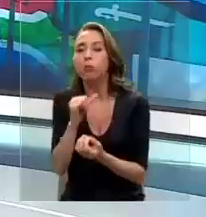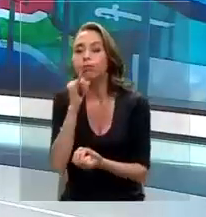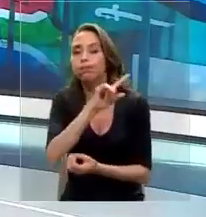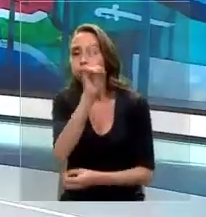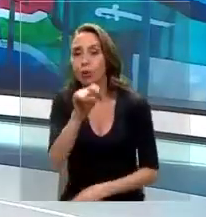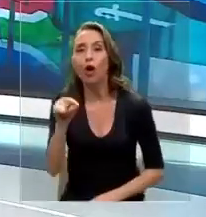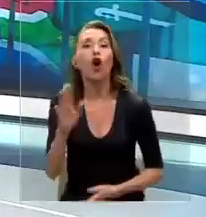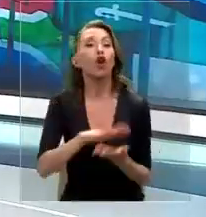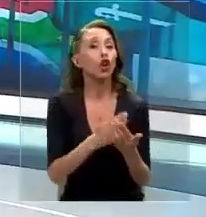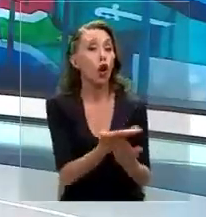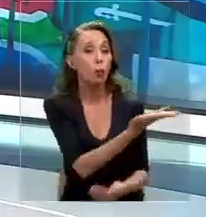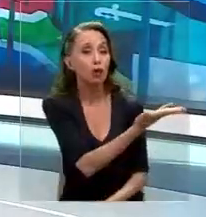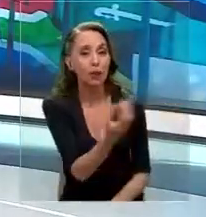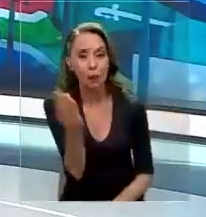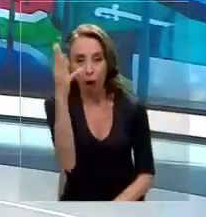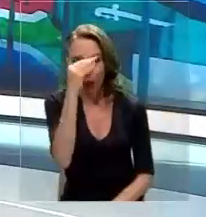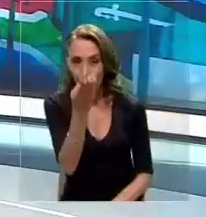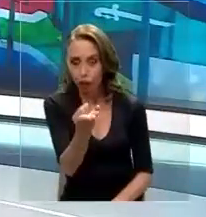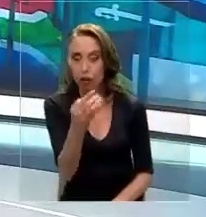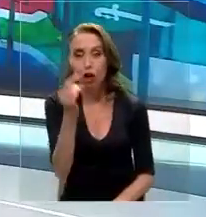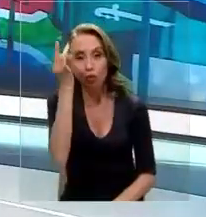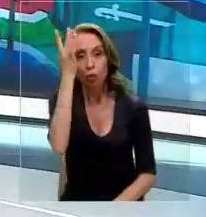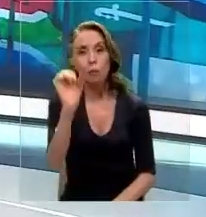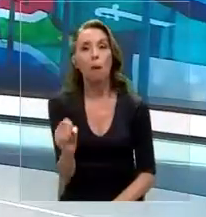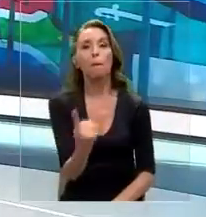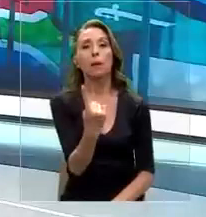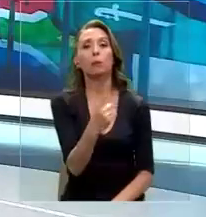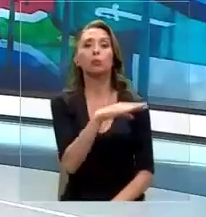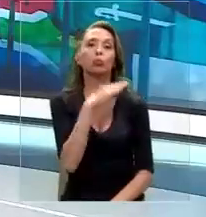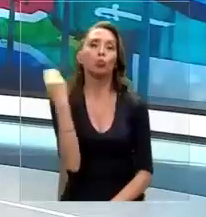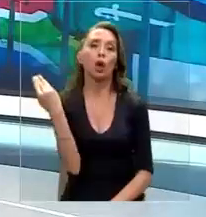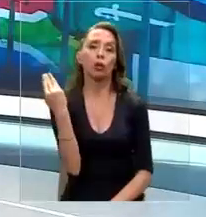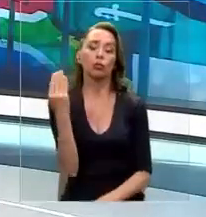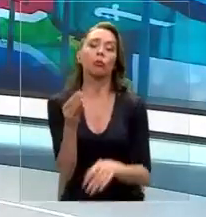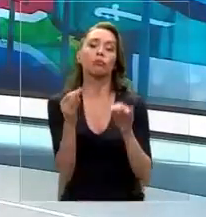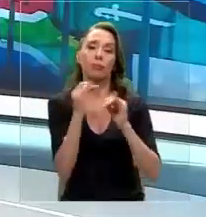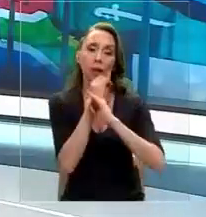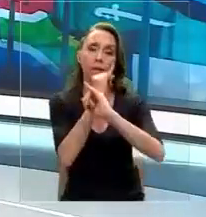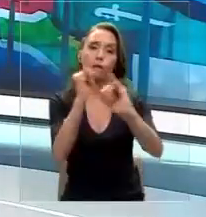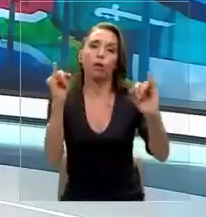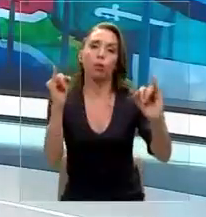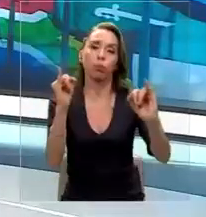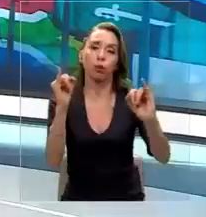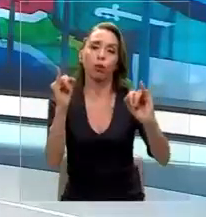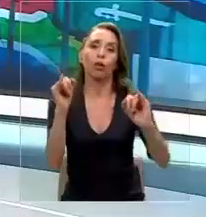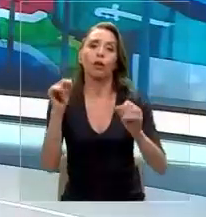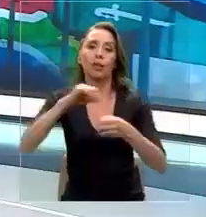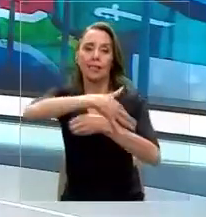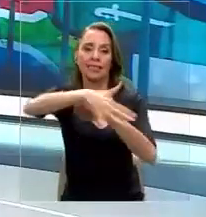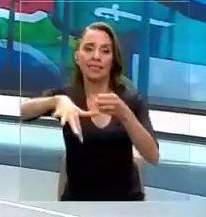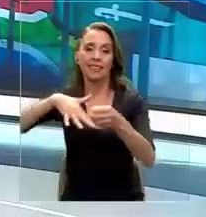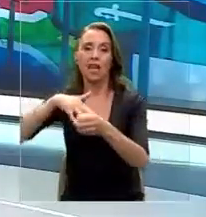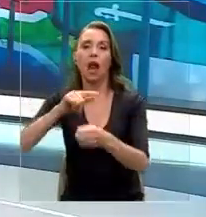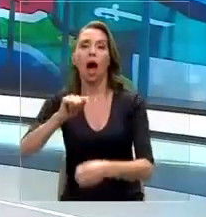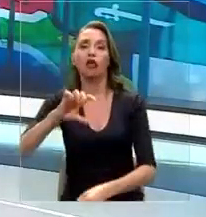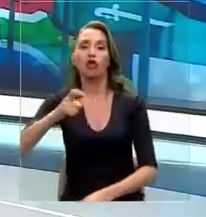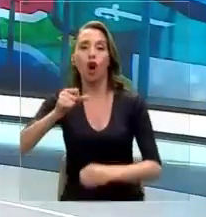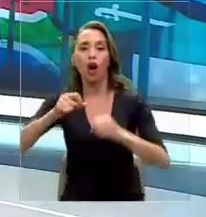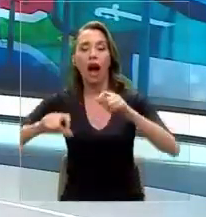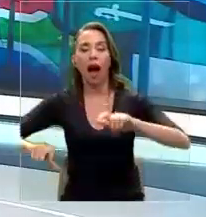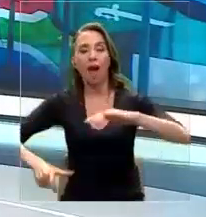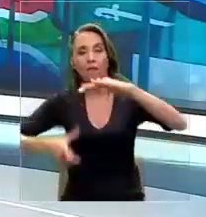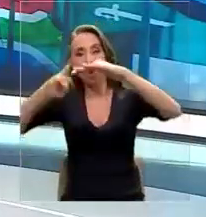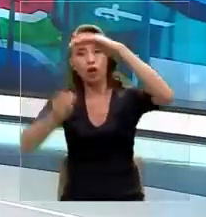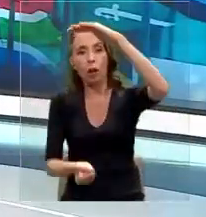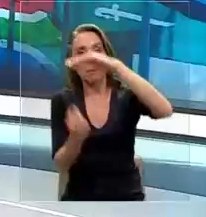hoy día, como estamos en las noches, se supo la primera víctima fatal, se conoció esa información luego de lo que ha ocurrido ahí en Tonga, porque además